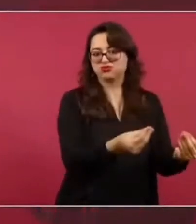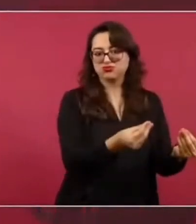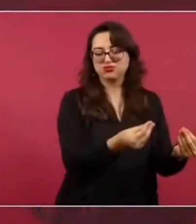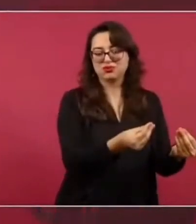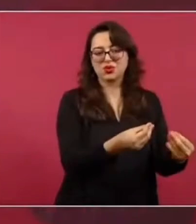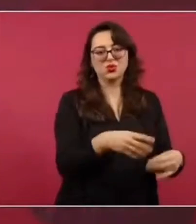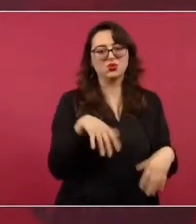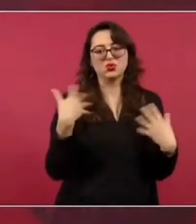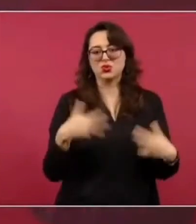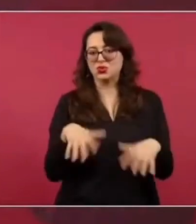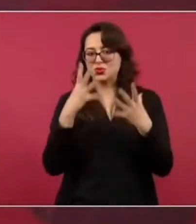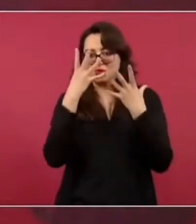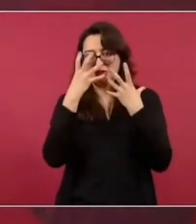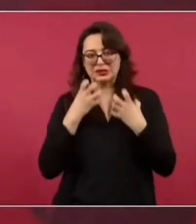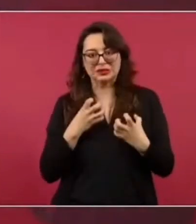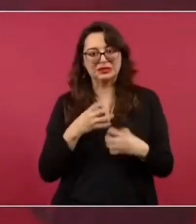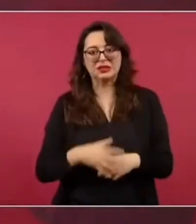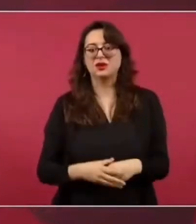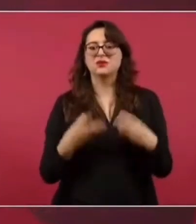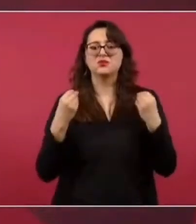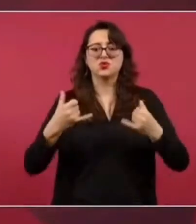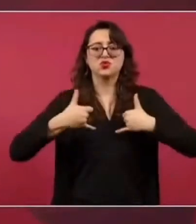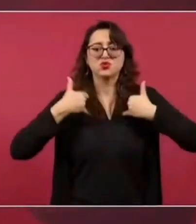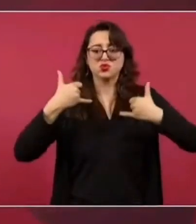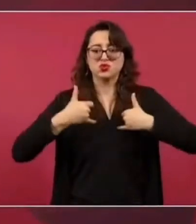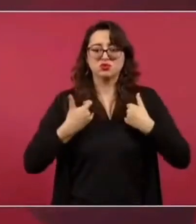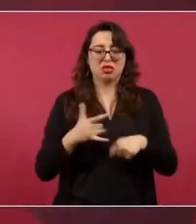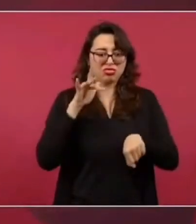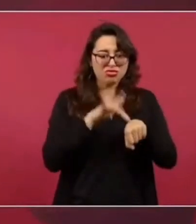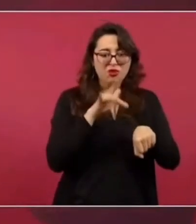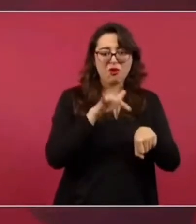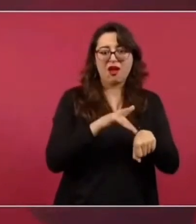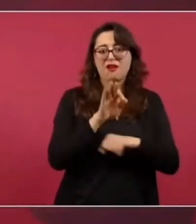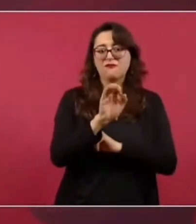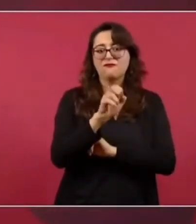tristísimo que jóvenes pierden la vida por el fentanilo.